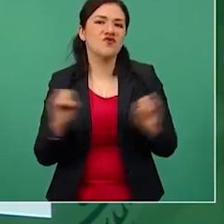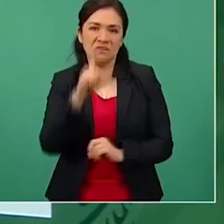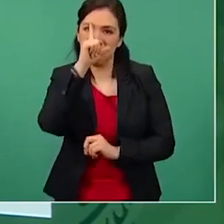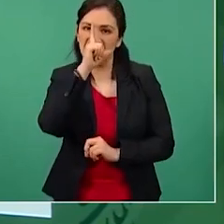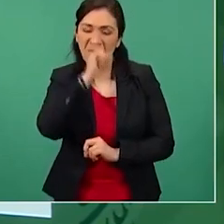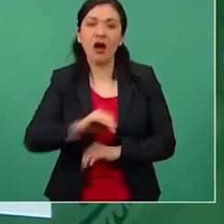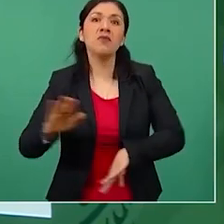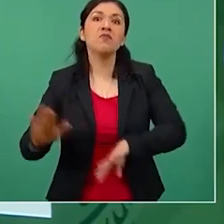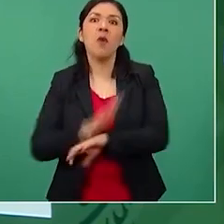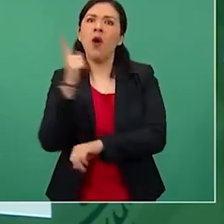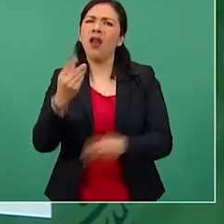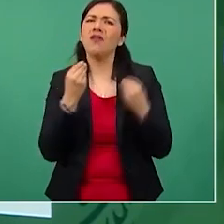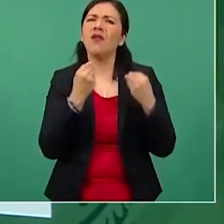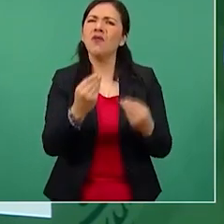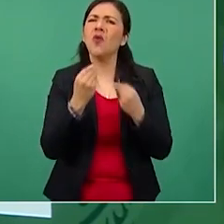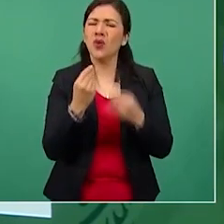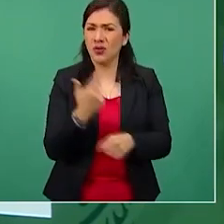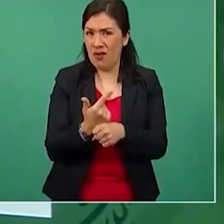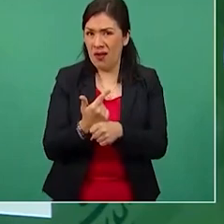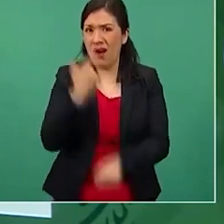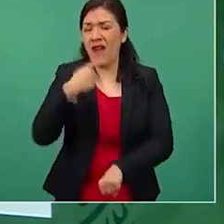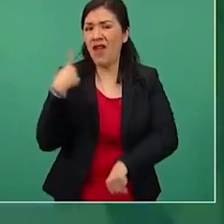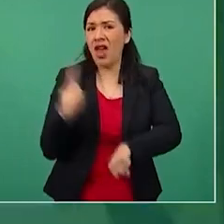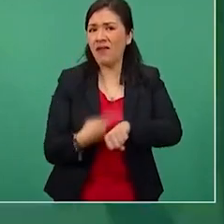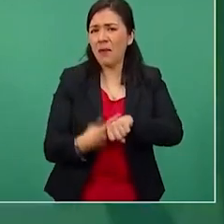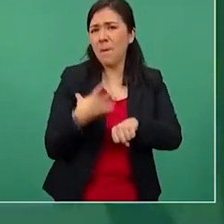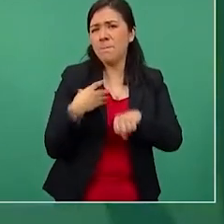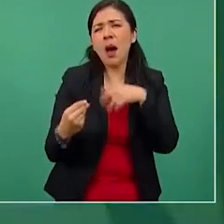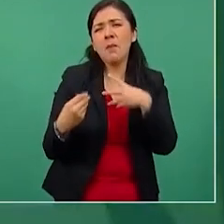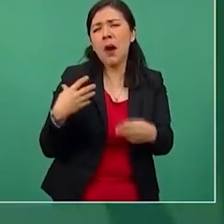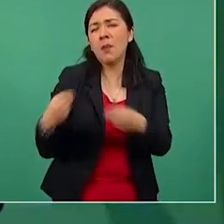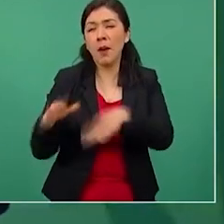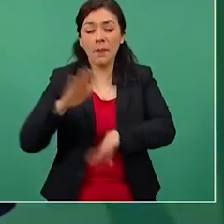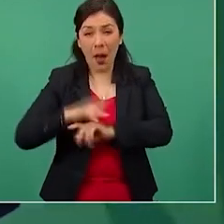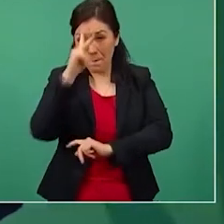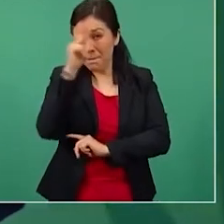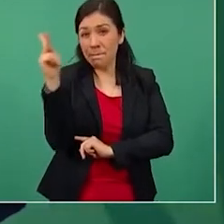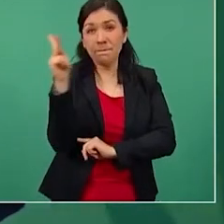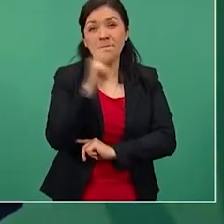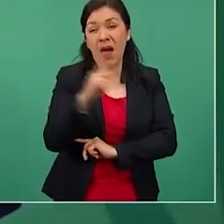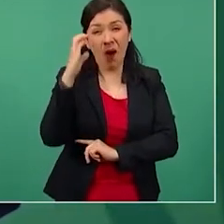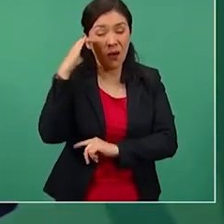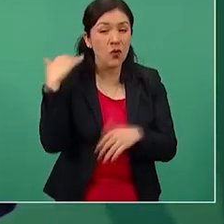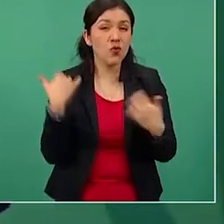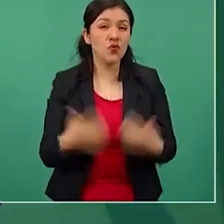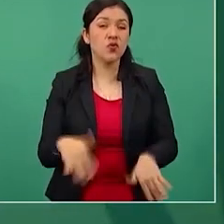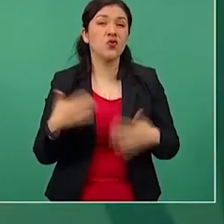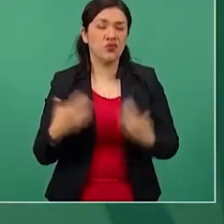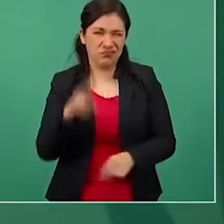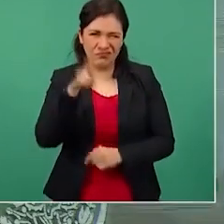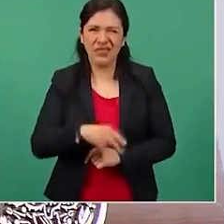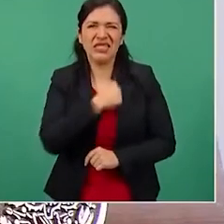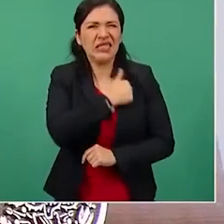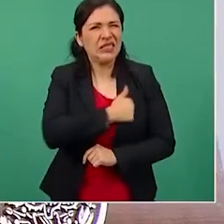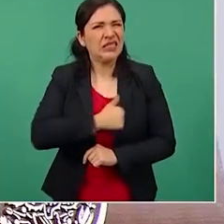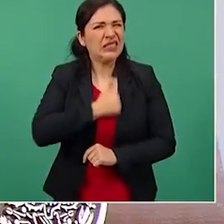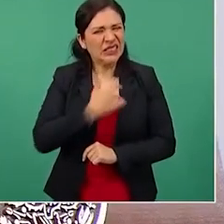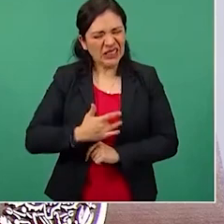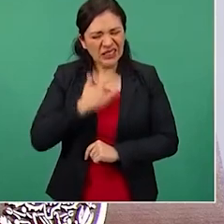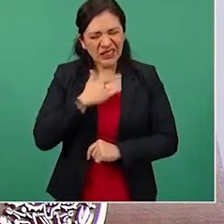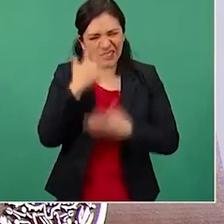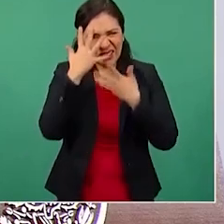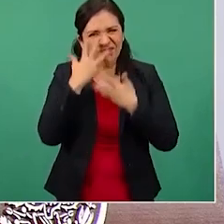porque estaba la situación tremenda, ¿sí? Muy lamentable, muy triste.